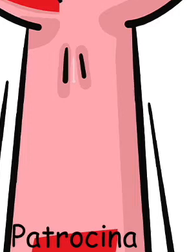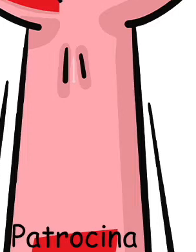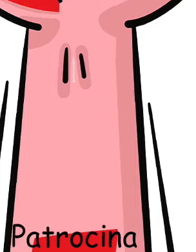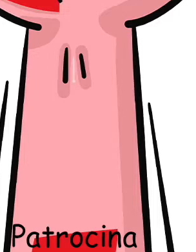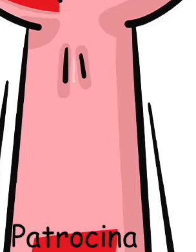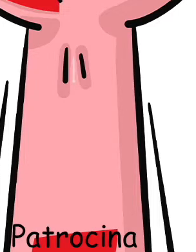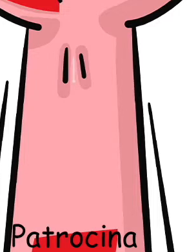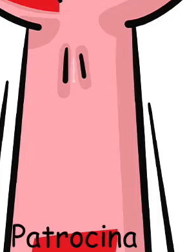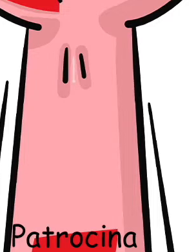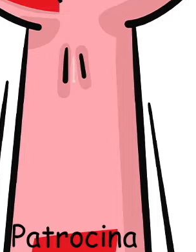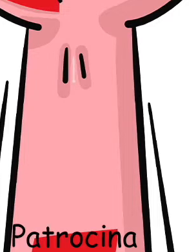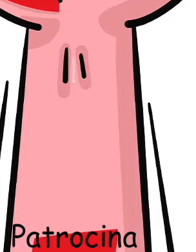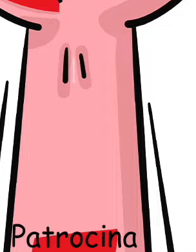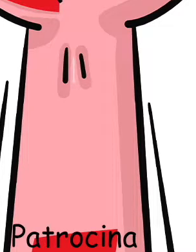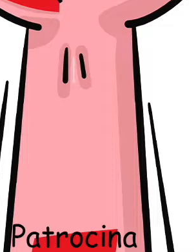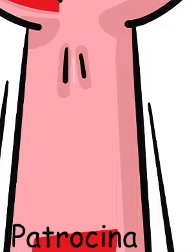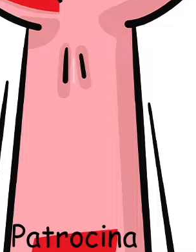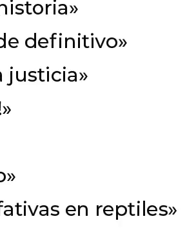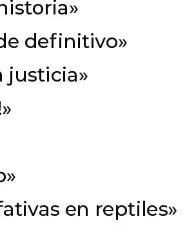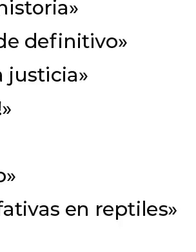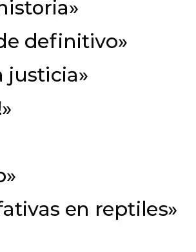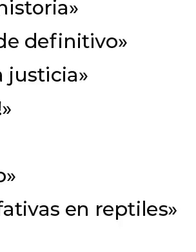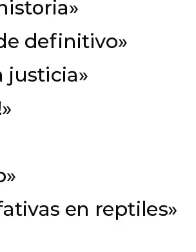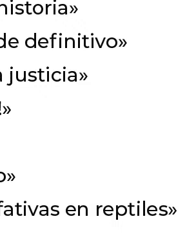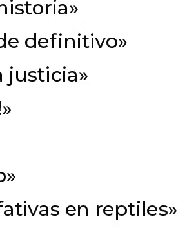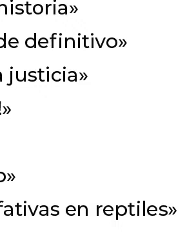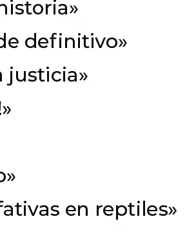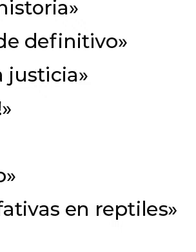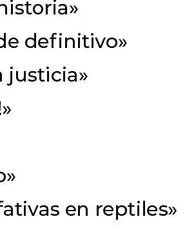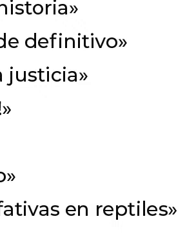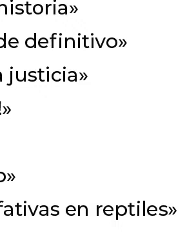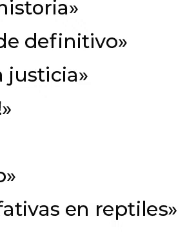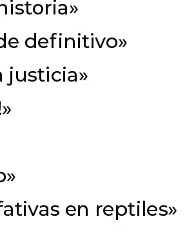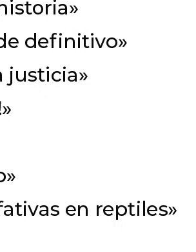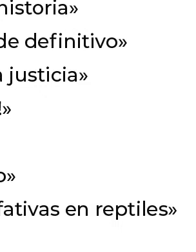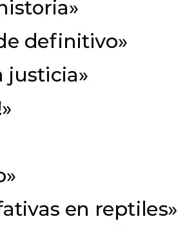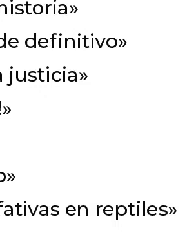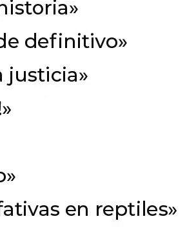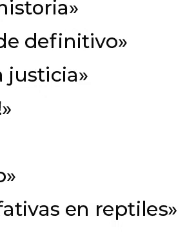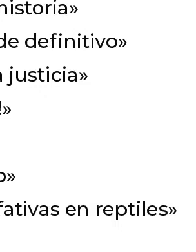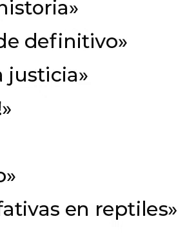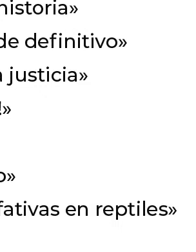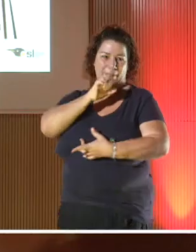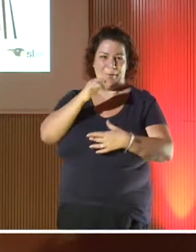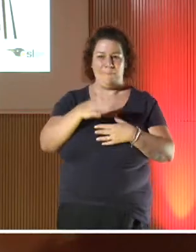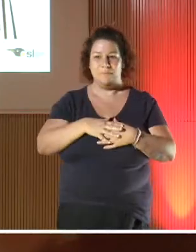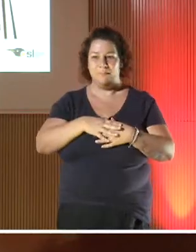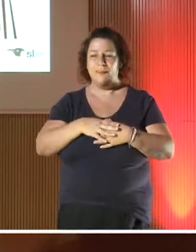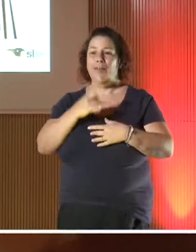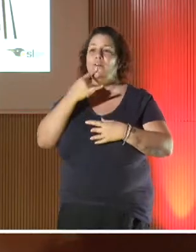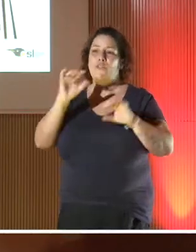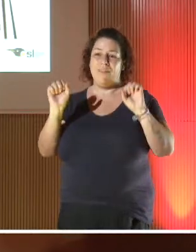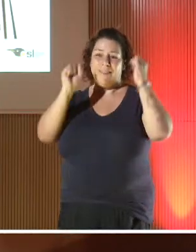Perdona tu pueblo, perdónalo, Señora. Dios te salve, Raquel, llena